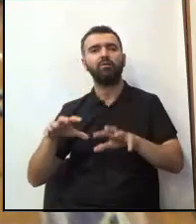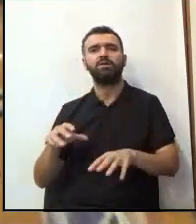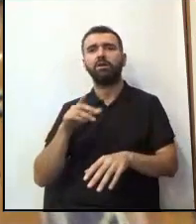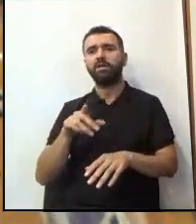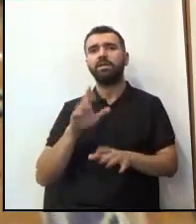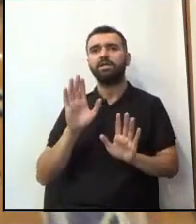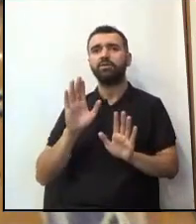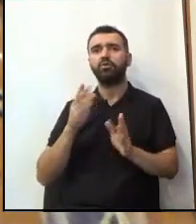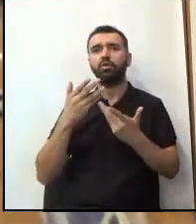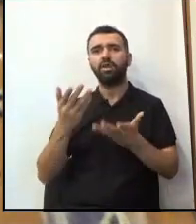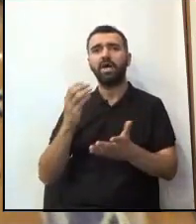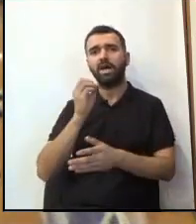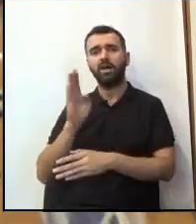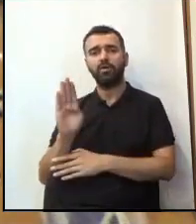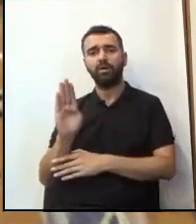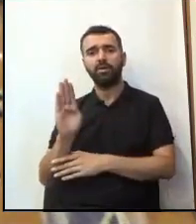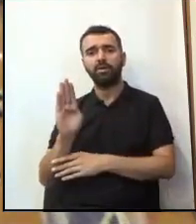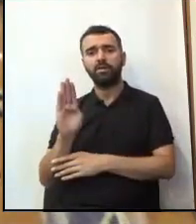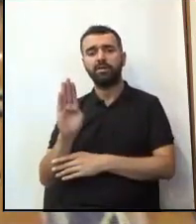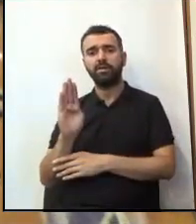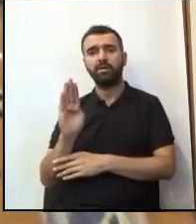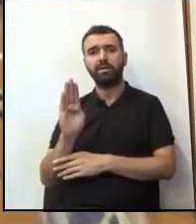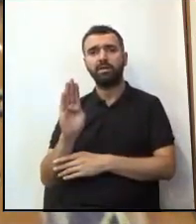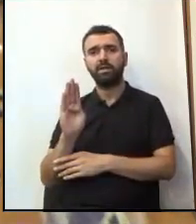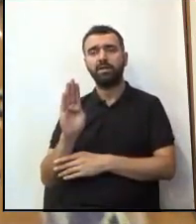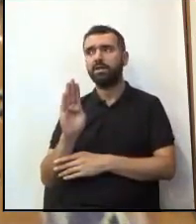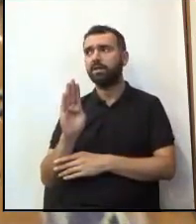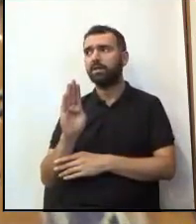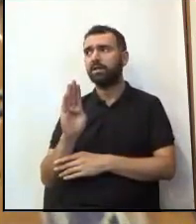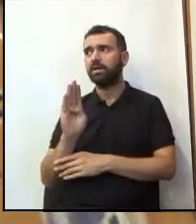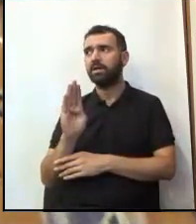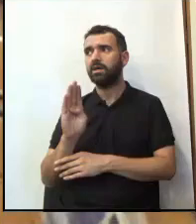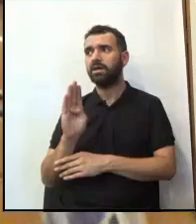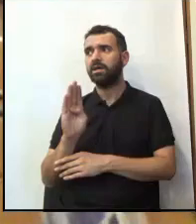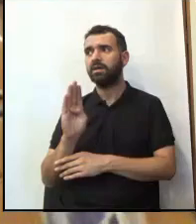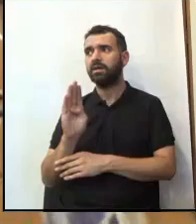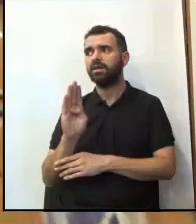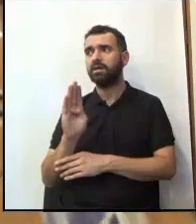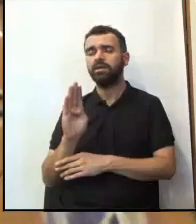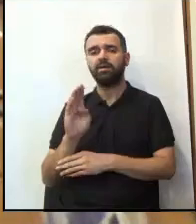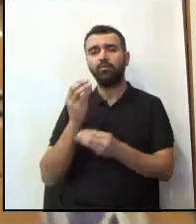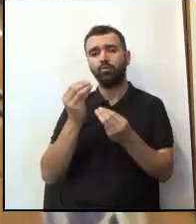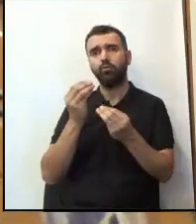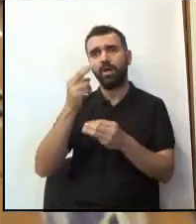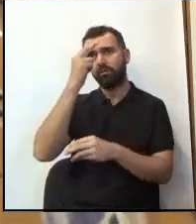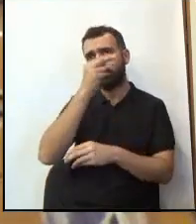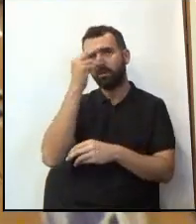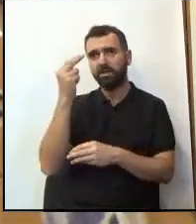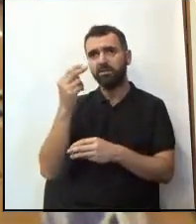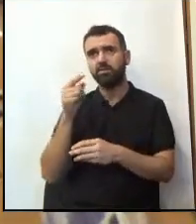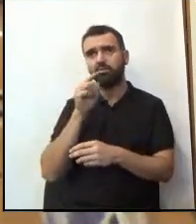Eso, darle obviamente en un buen marzo, por decirlo así, yo creo que toda la gente ahora se está